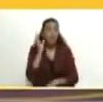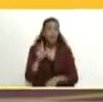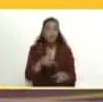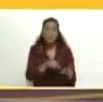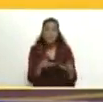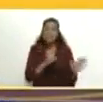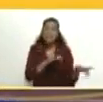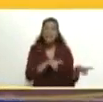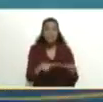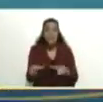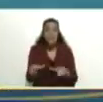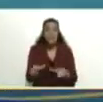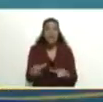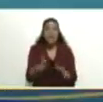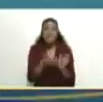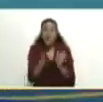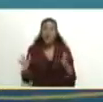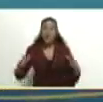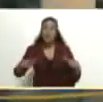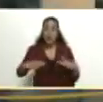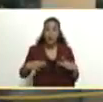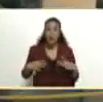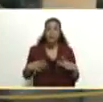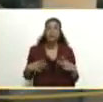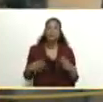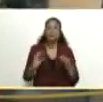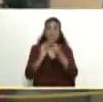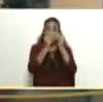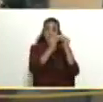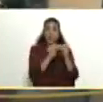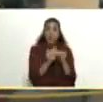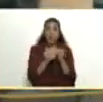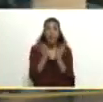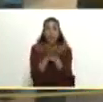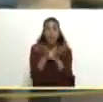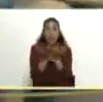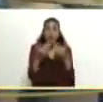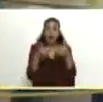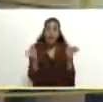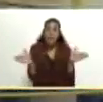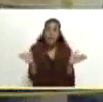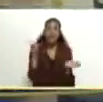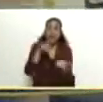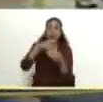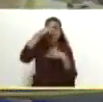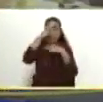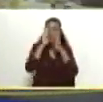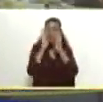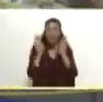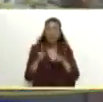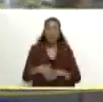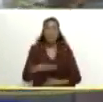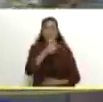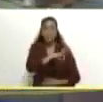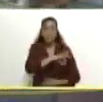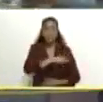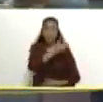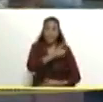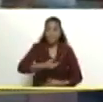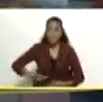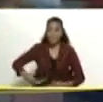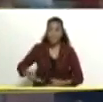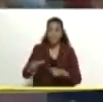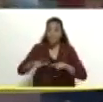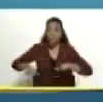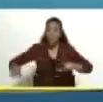ya ahorita en periodo vacacional, pero con el sistema de escuelas abiertas también lo estamos atendiendo. Señor presidente, desde